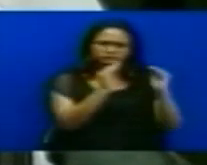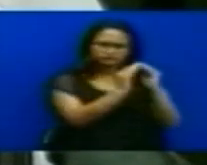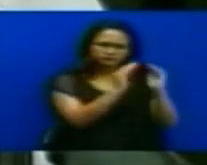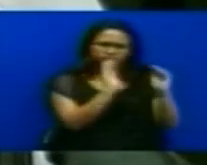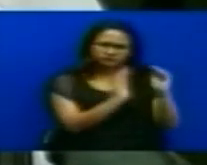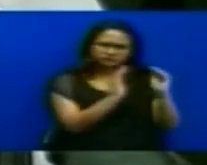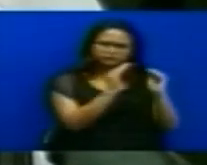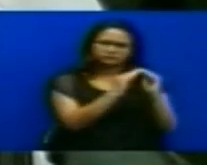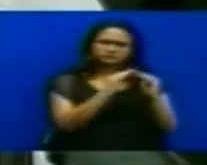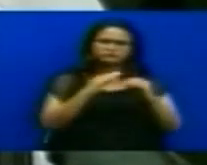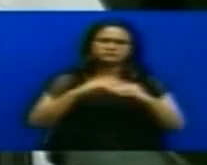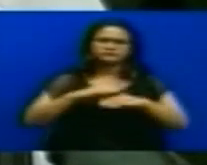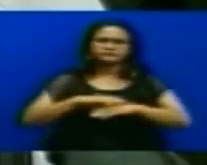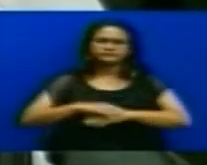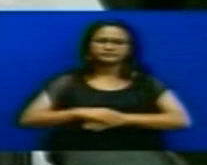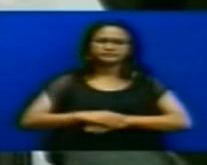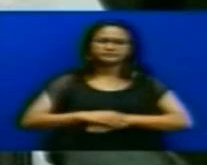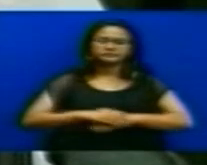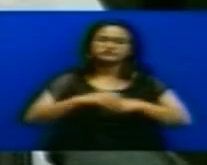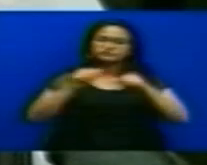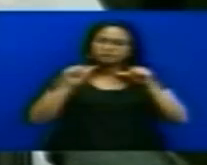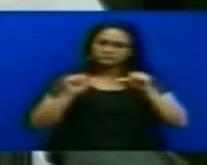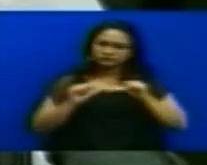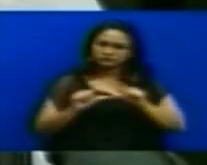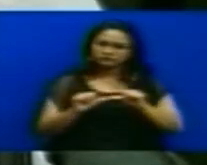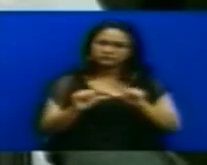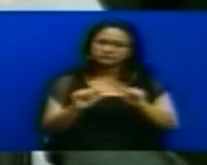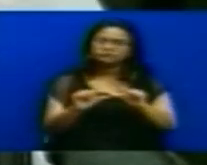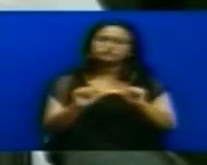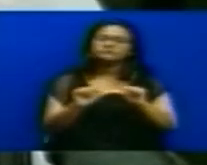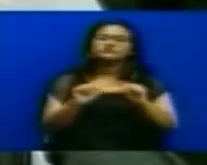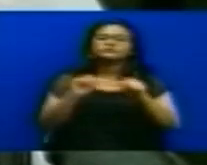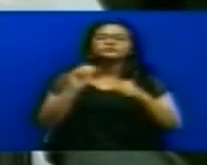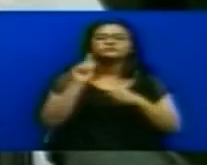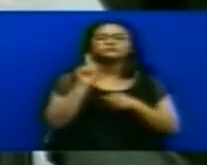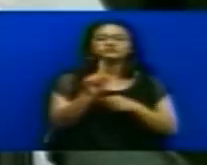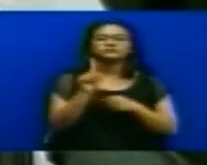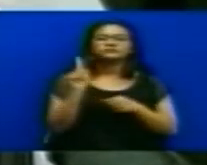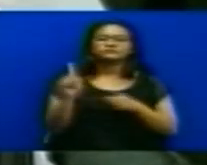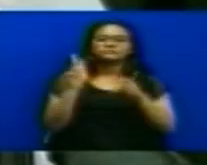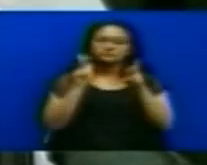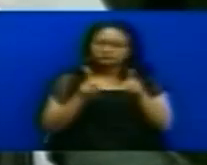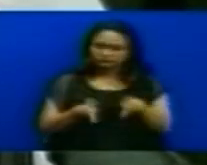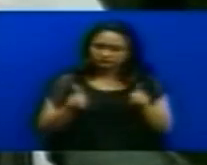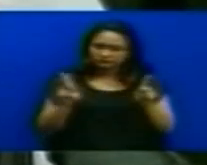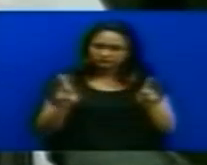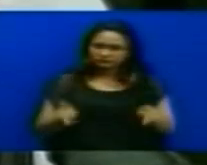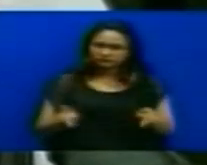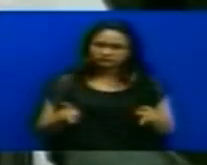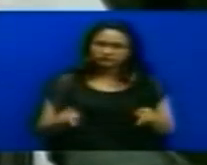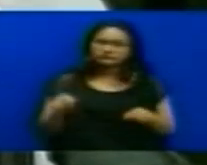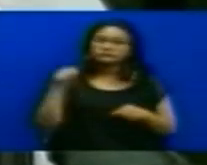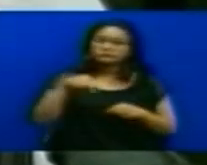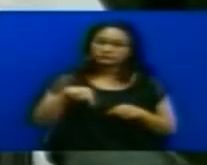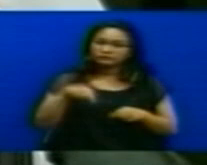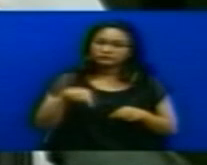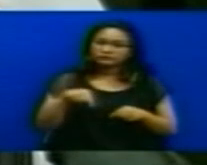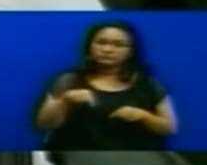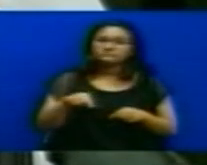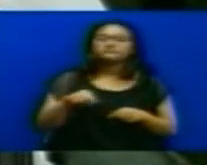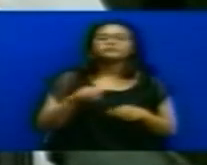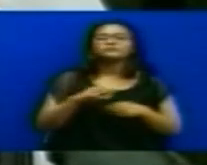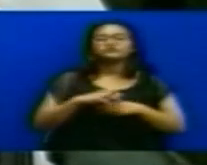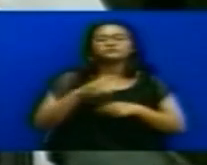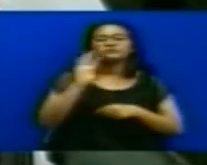resguardo domiciliar. Quedan, por tanto, 11 personas a las que se suman